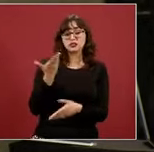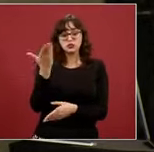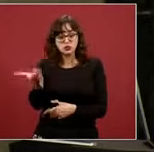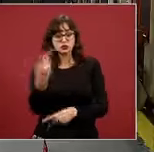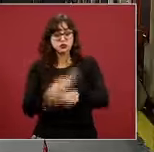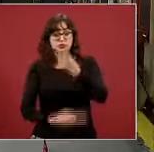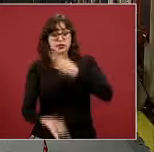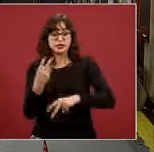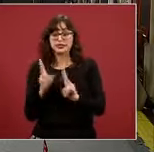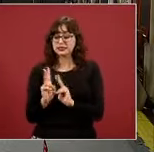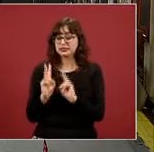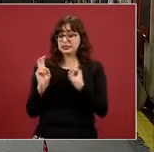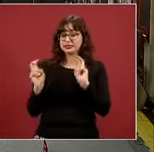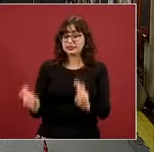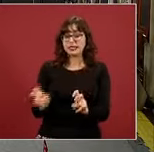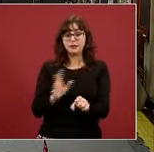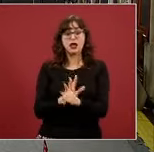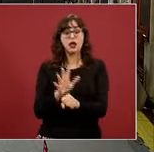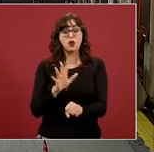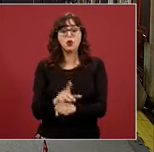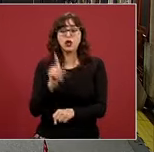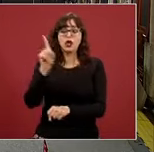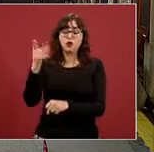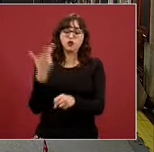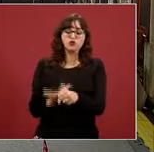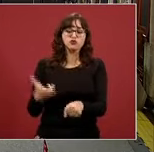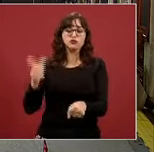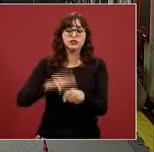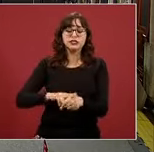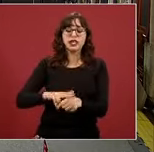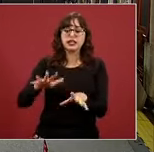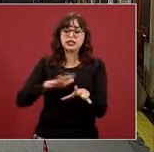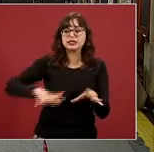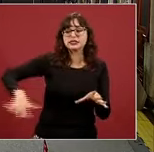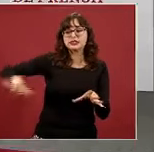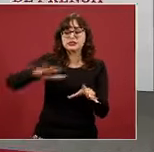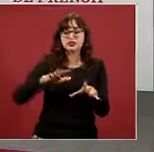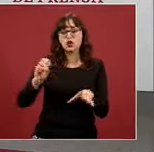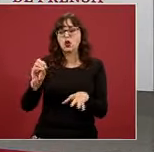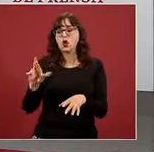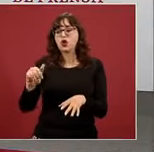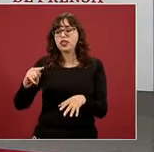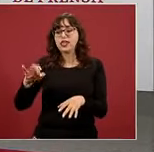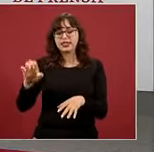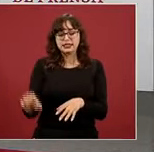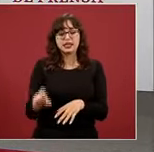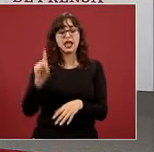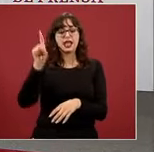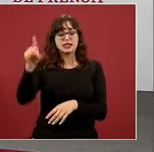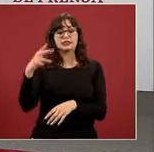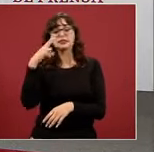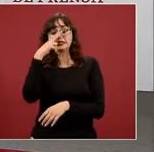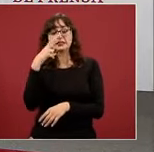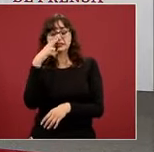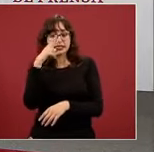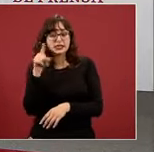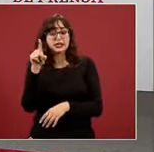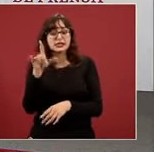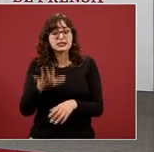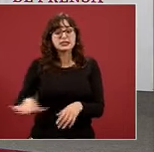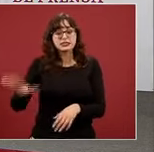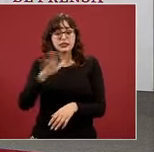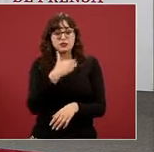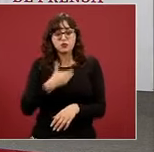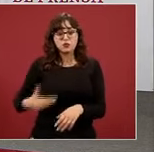al respecto del tema de la clínica de la zona oriente. La autoridad municipal del municipio de Nezahualcóyotl está en la disponibilidad de